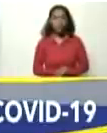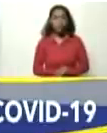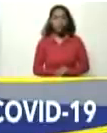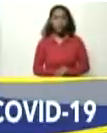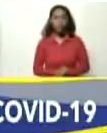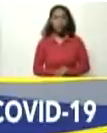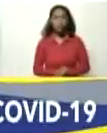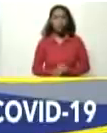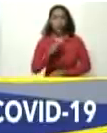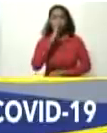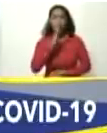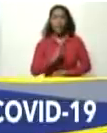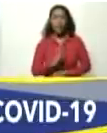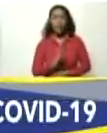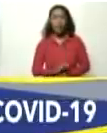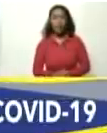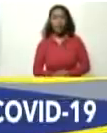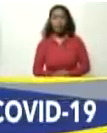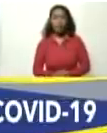Barinesa.